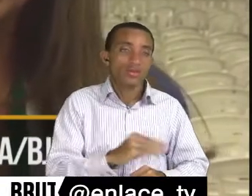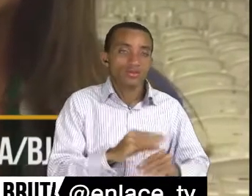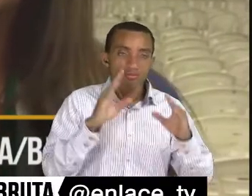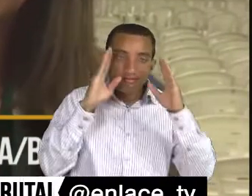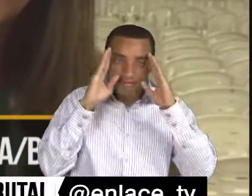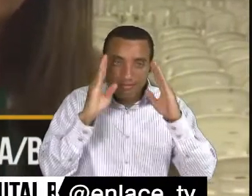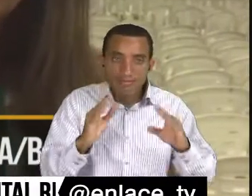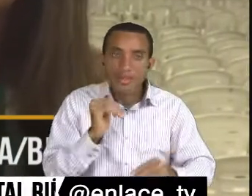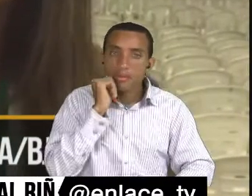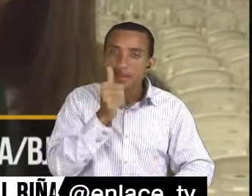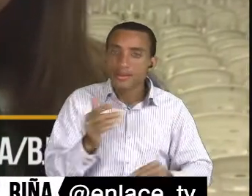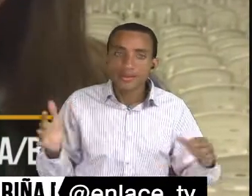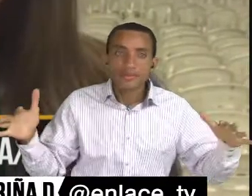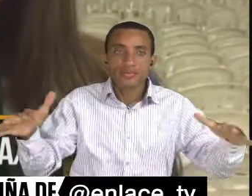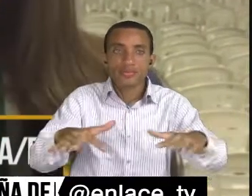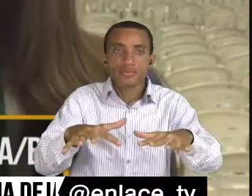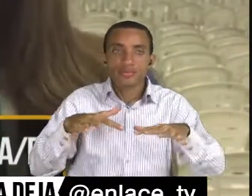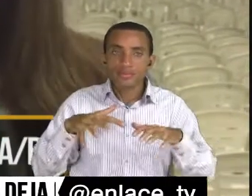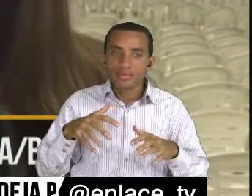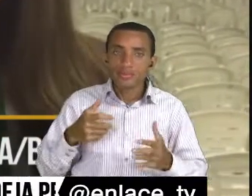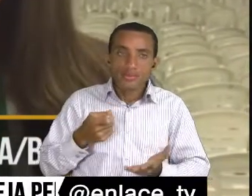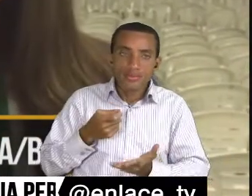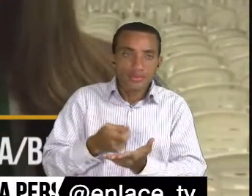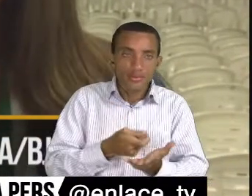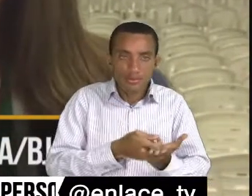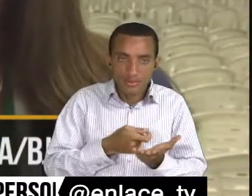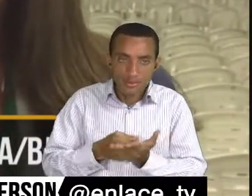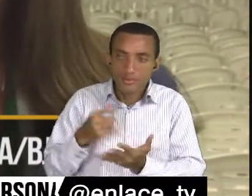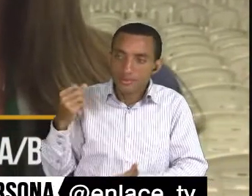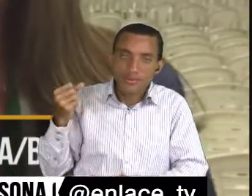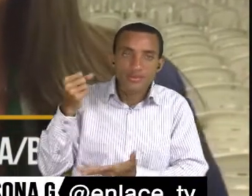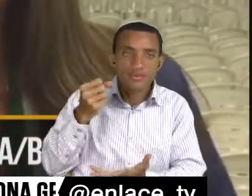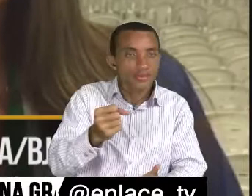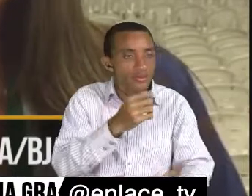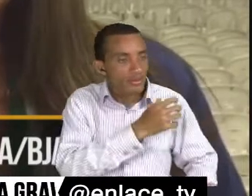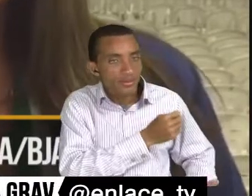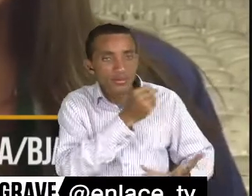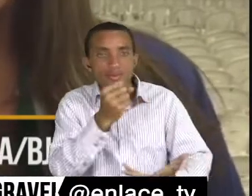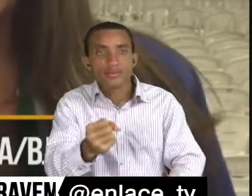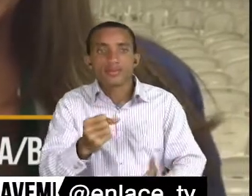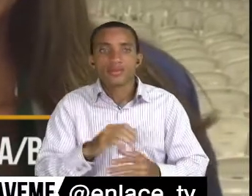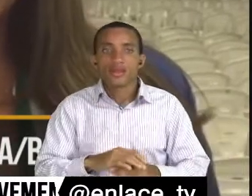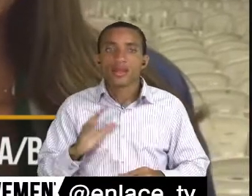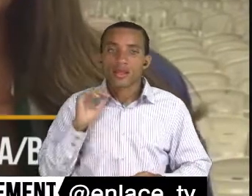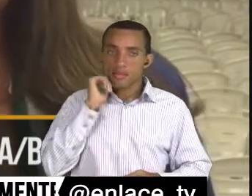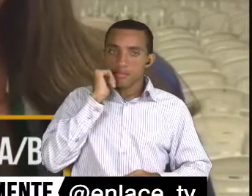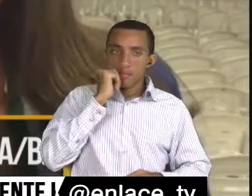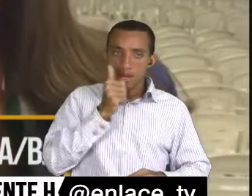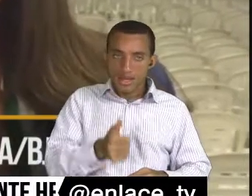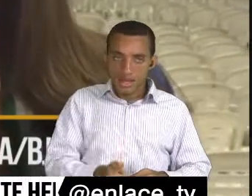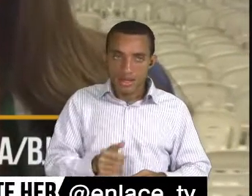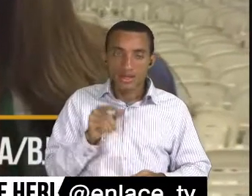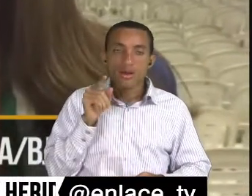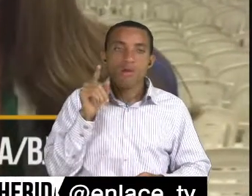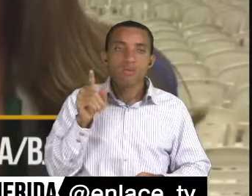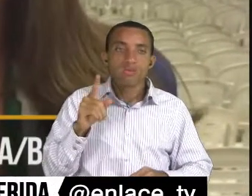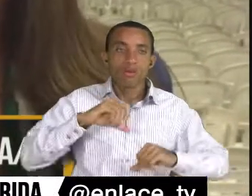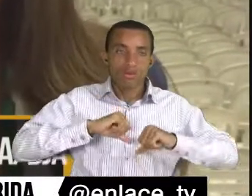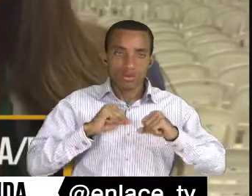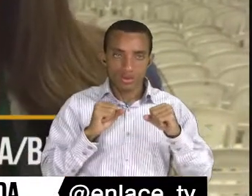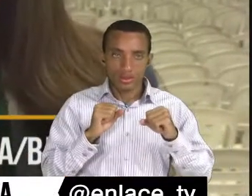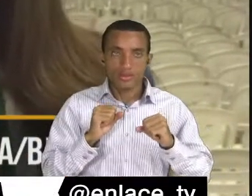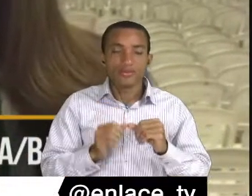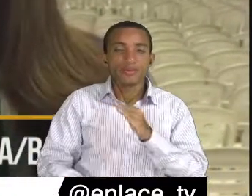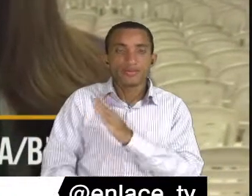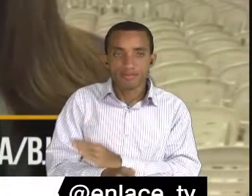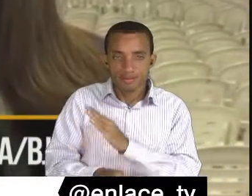esta asamblea de accionistas. Estaremos entregando detalles de lo que sucederá aquí mañana en la ciudad de Bogotá. Y continuamos los